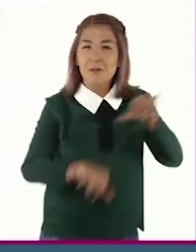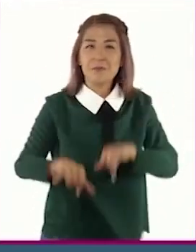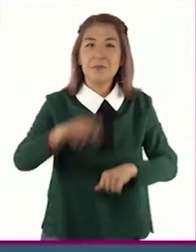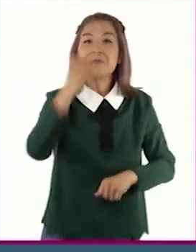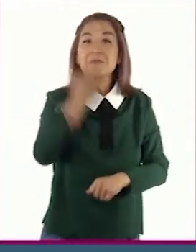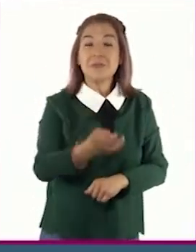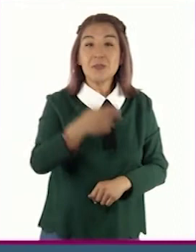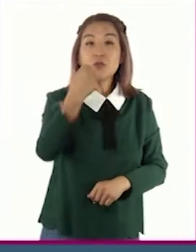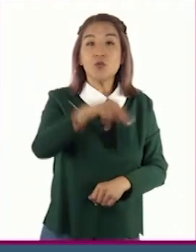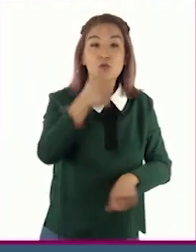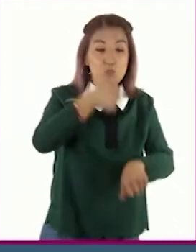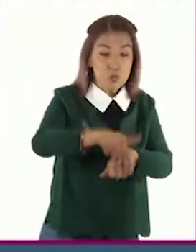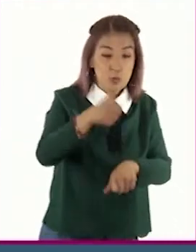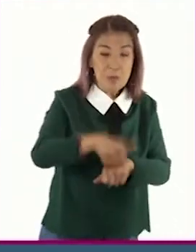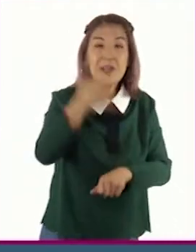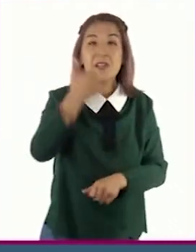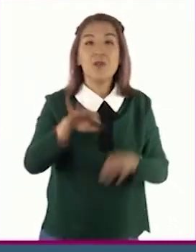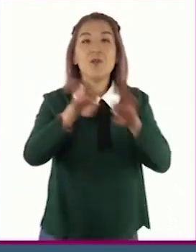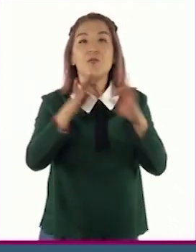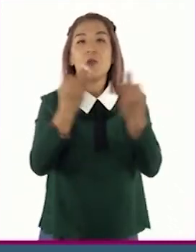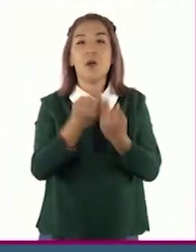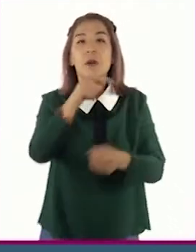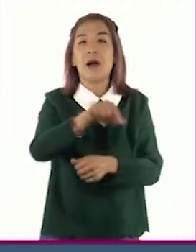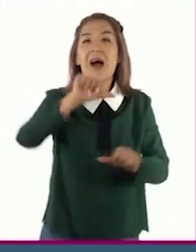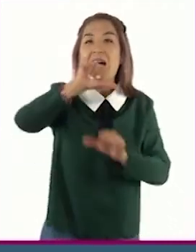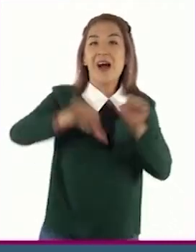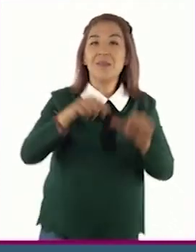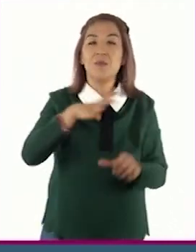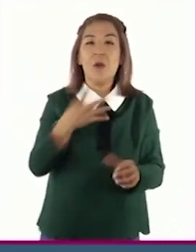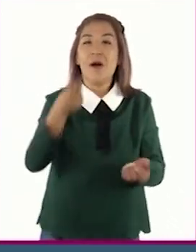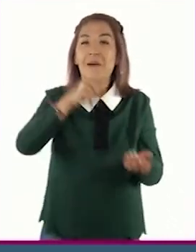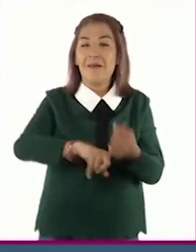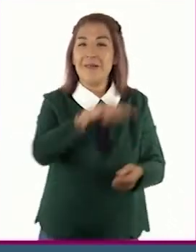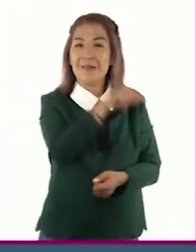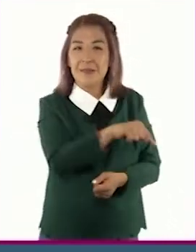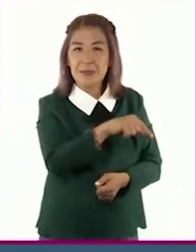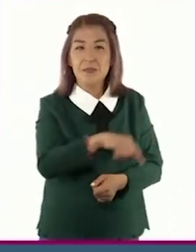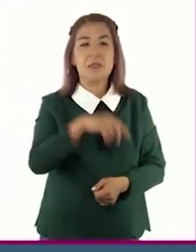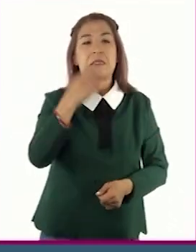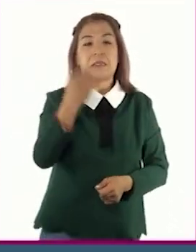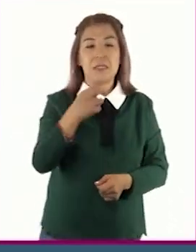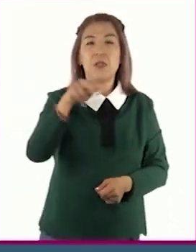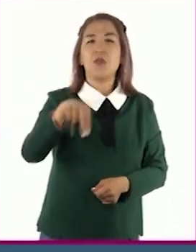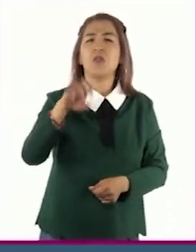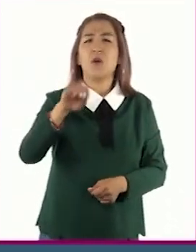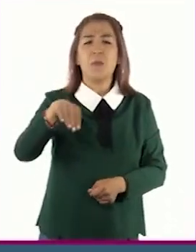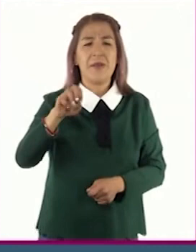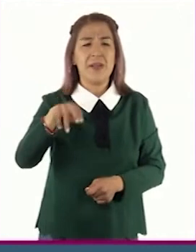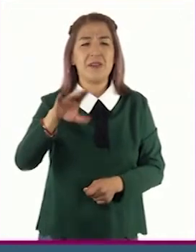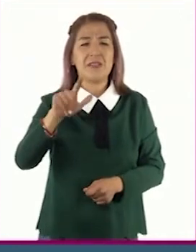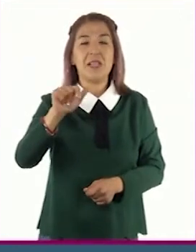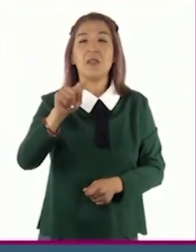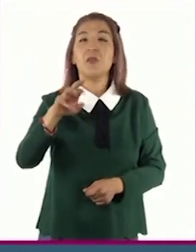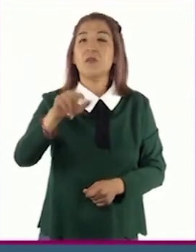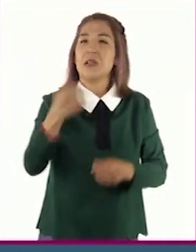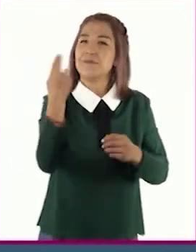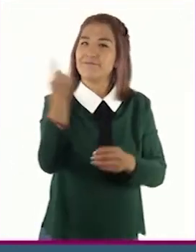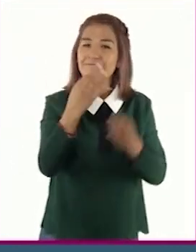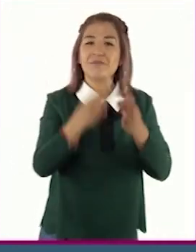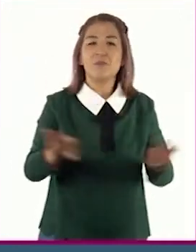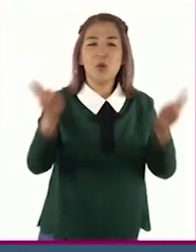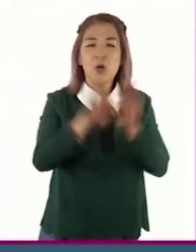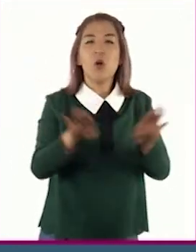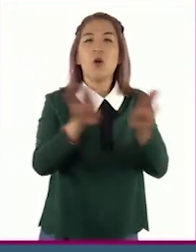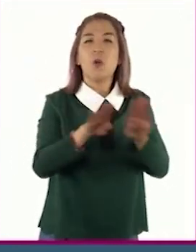al tipo y número de los átomos que contienen. La nomenclatura es muy importante, pues permite clasificar y organizar